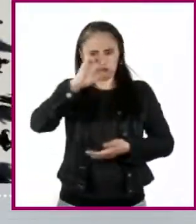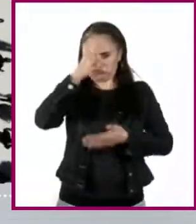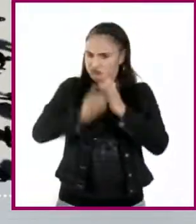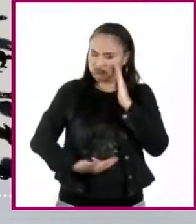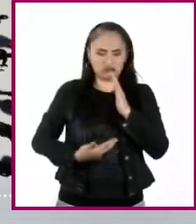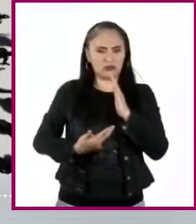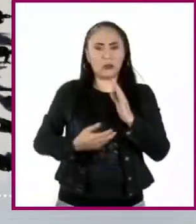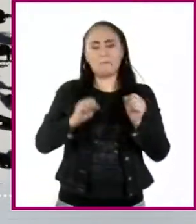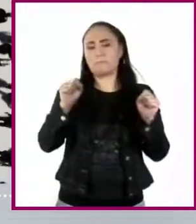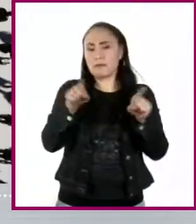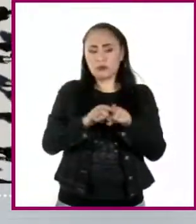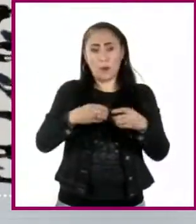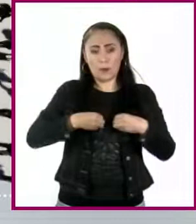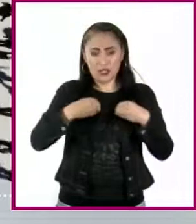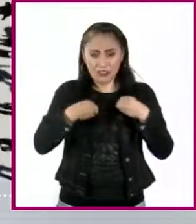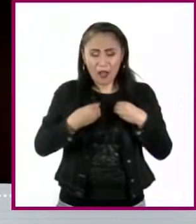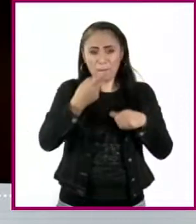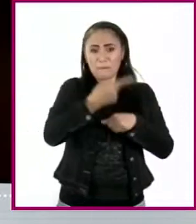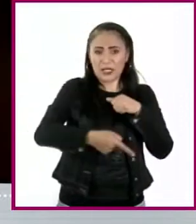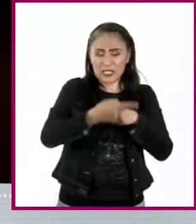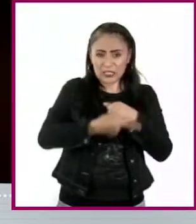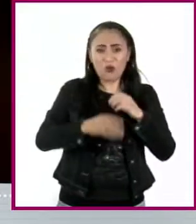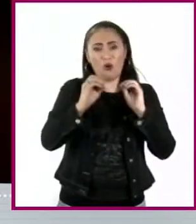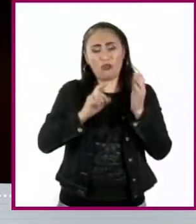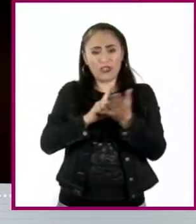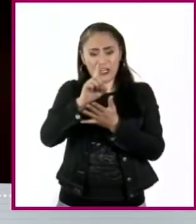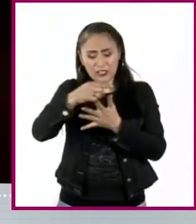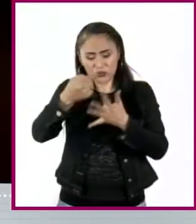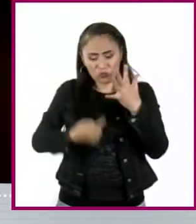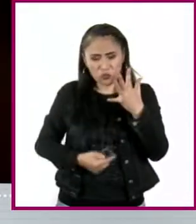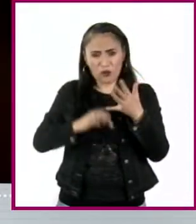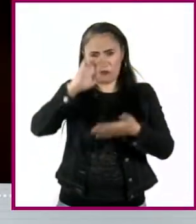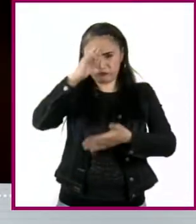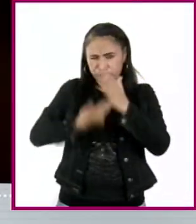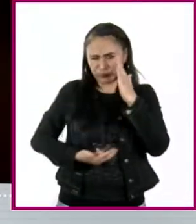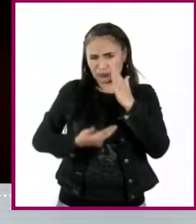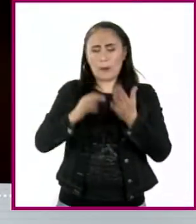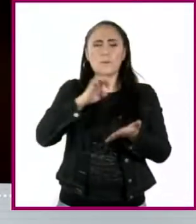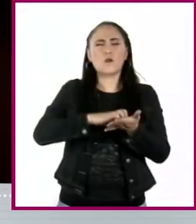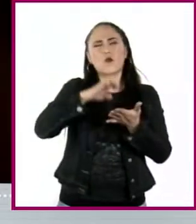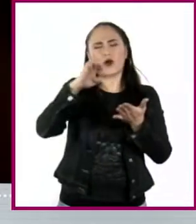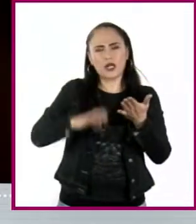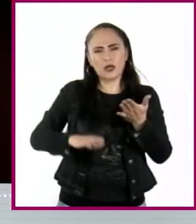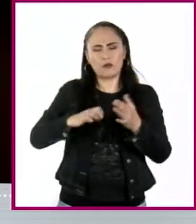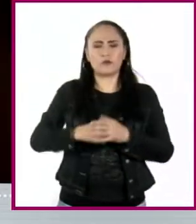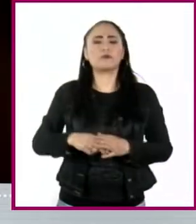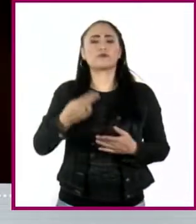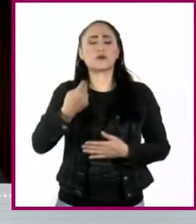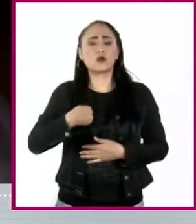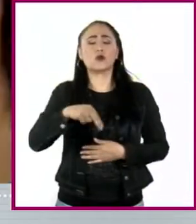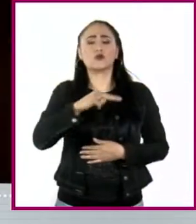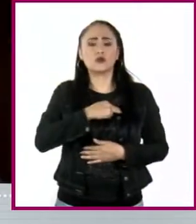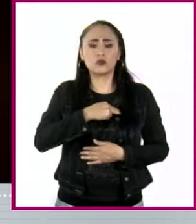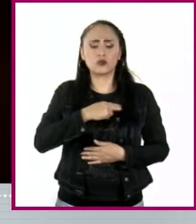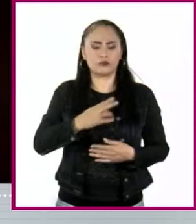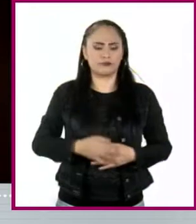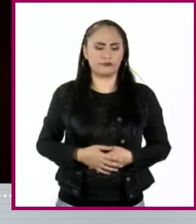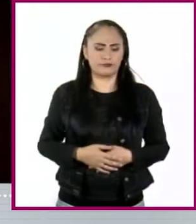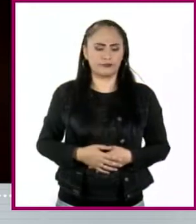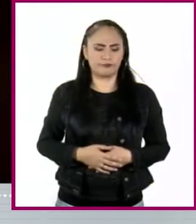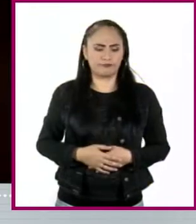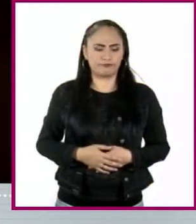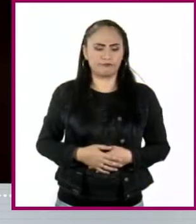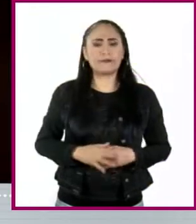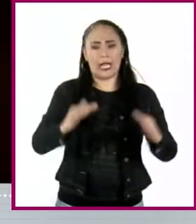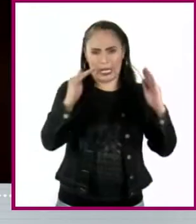vida y respecto al ejercicio de algunos derechos. Puedo poner algún ejemplo. Nosotros estamos